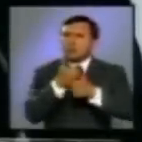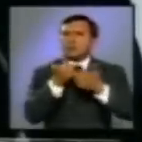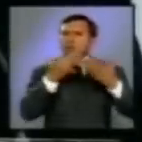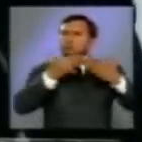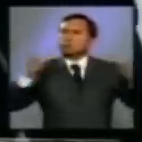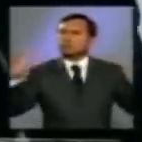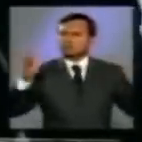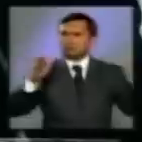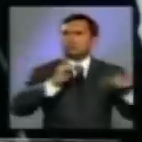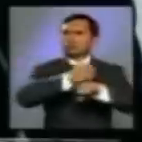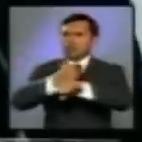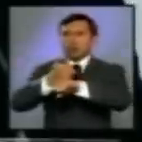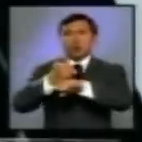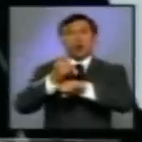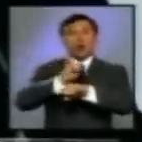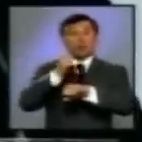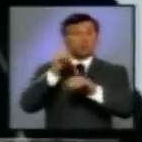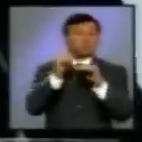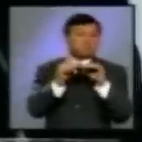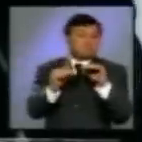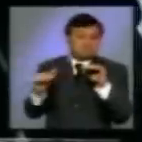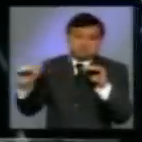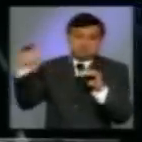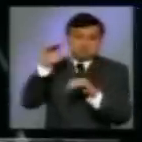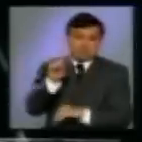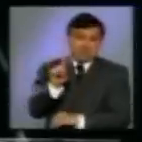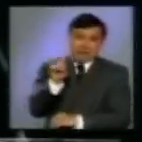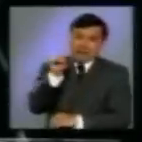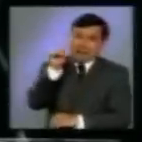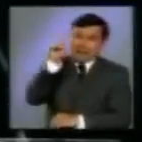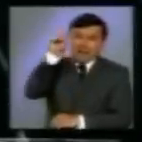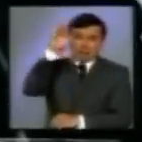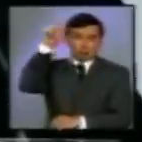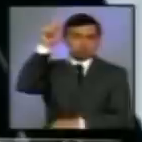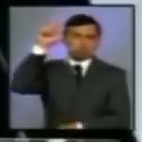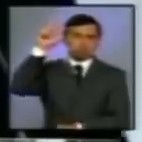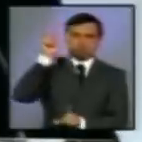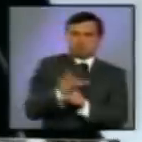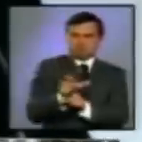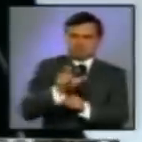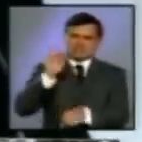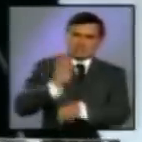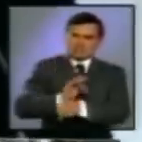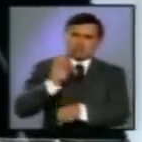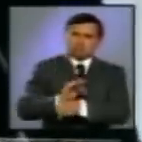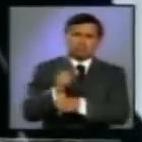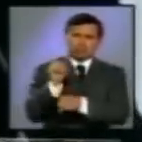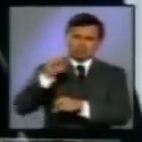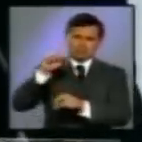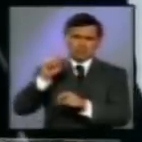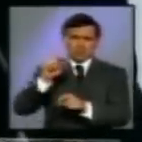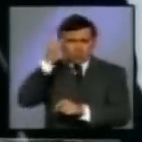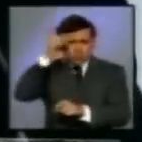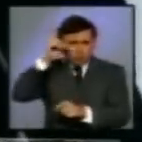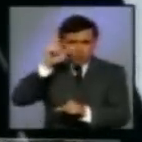desde arriba, desde lo alto, para que de esta manera los consumidores puedan ahorrar hasta